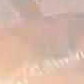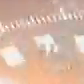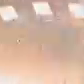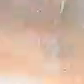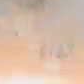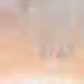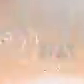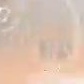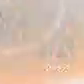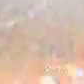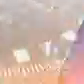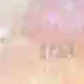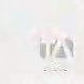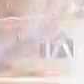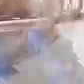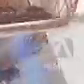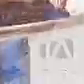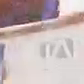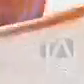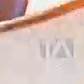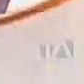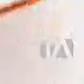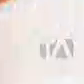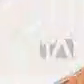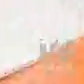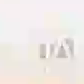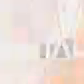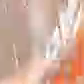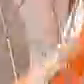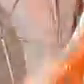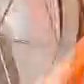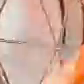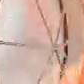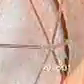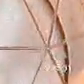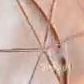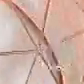24 horas con Milton Pérez y Diana León.